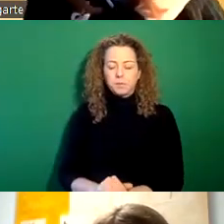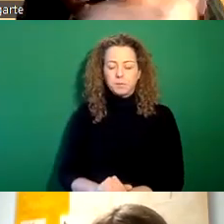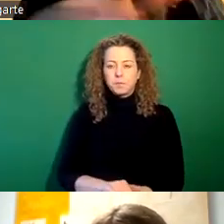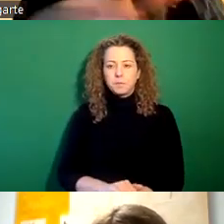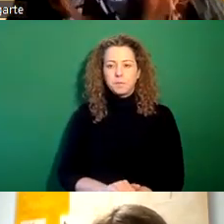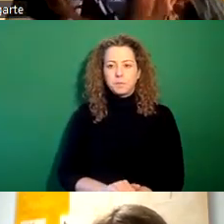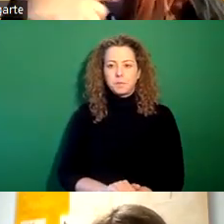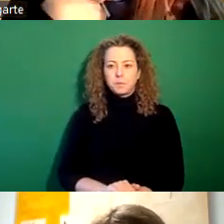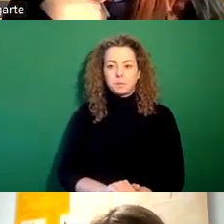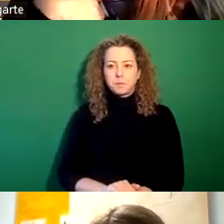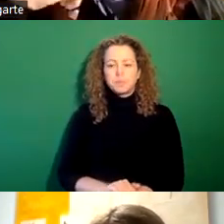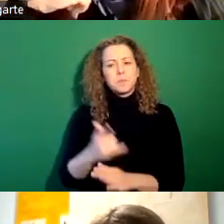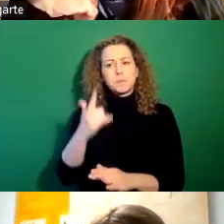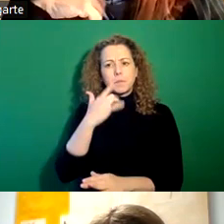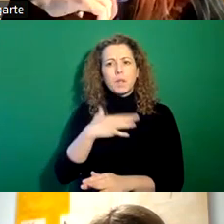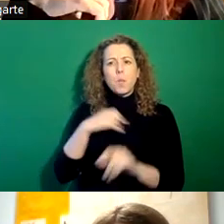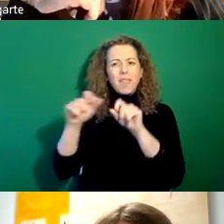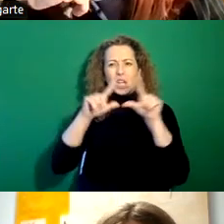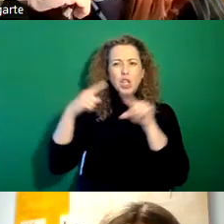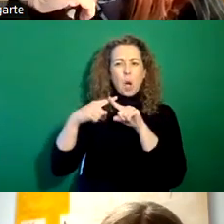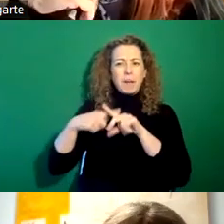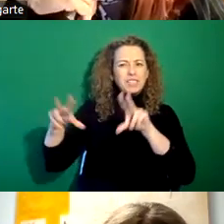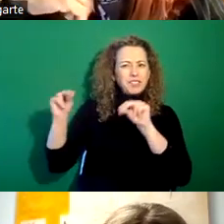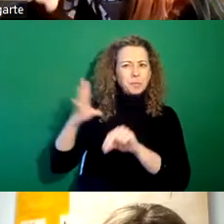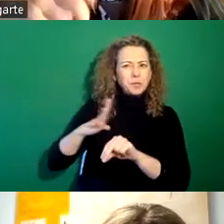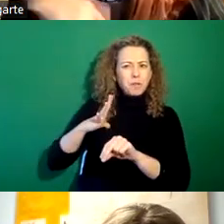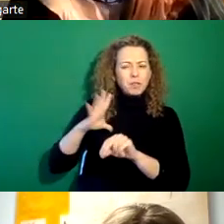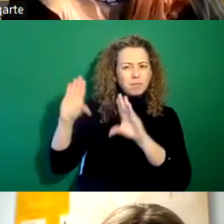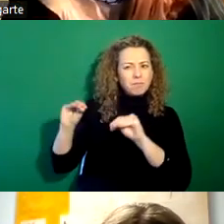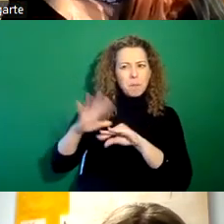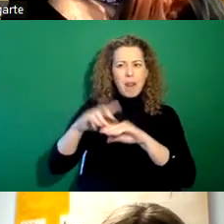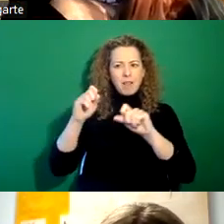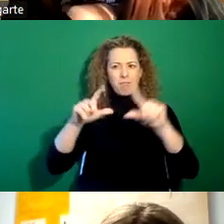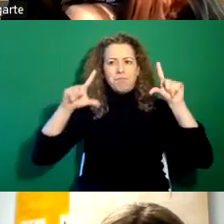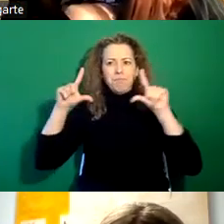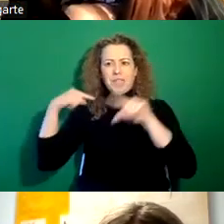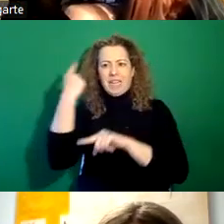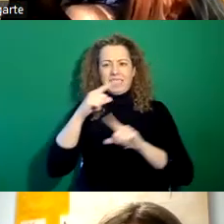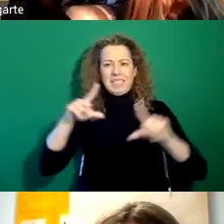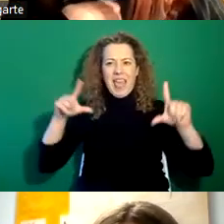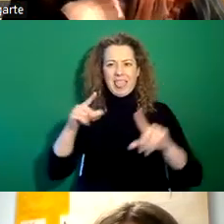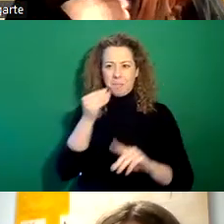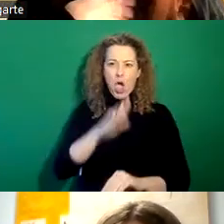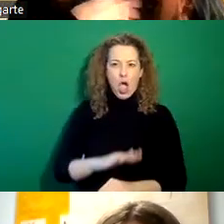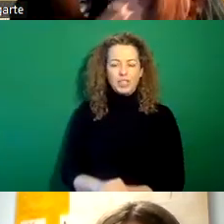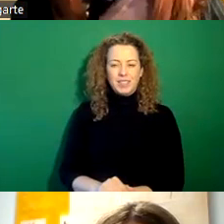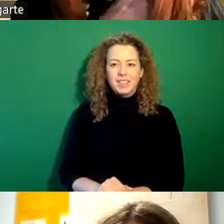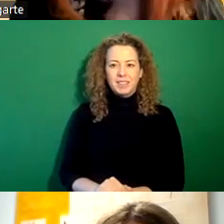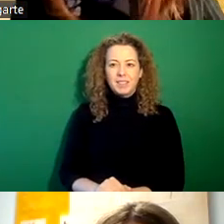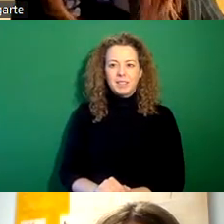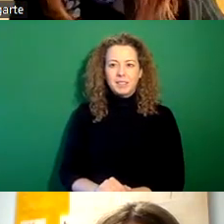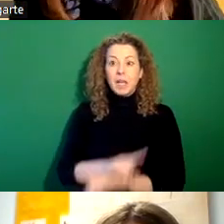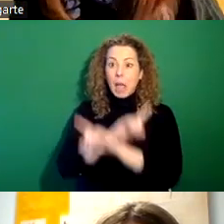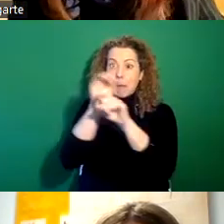Muy bien. María, ¿puedes dejar de compartir la pantalla, por favor? Ay, perdón. Y así nos ven mejor todos. Tengo una pregunta